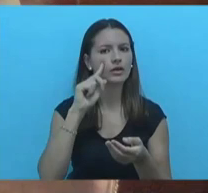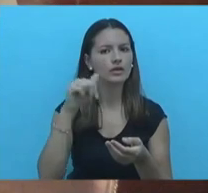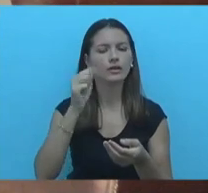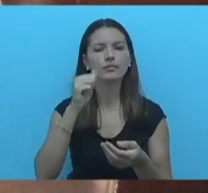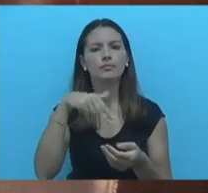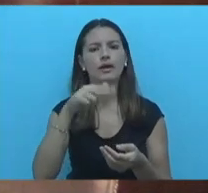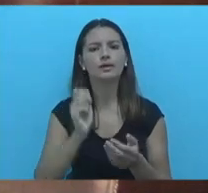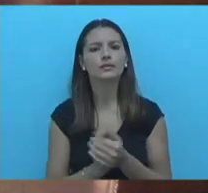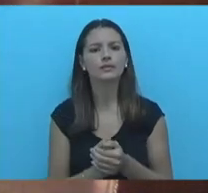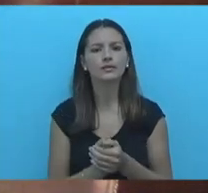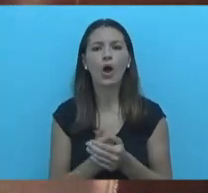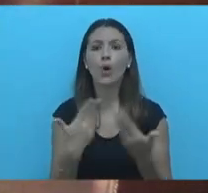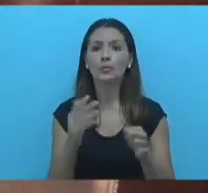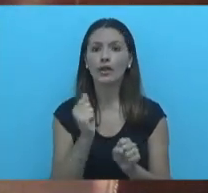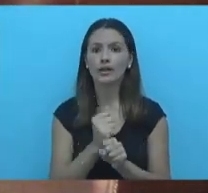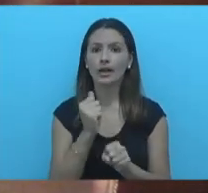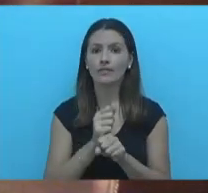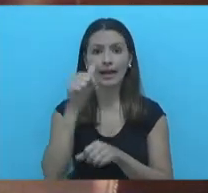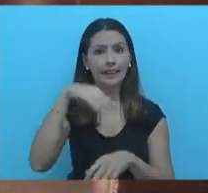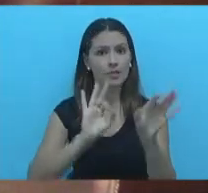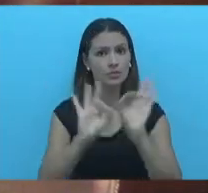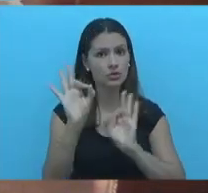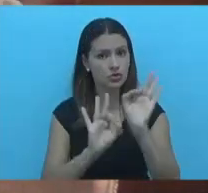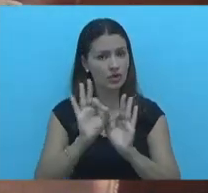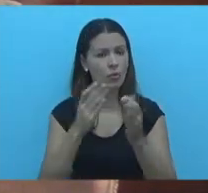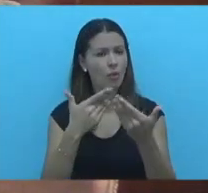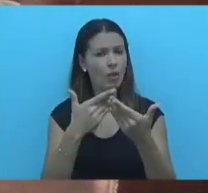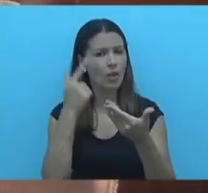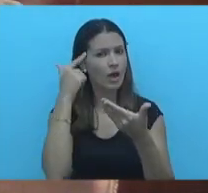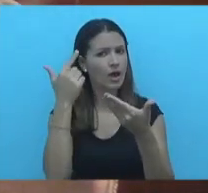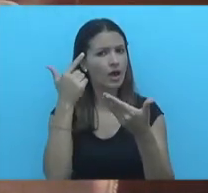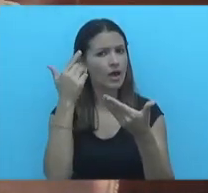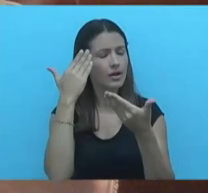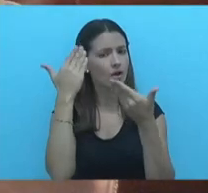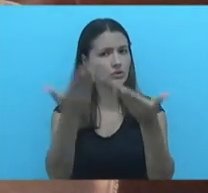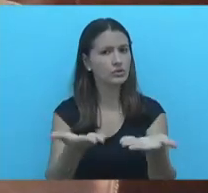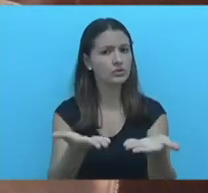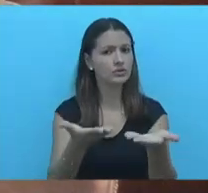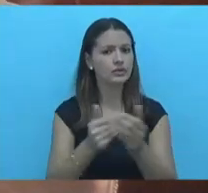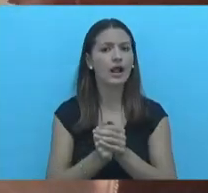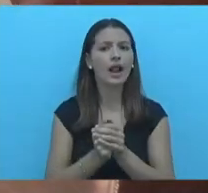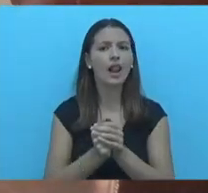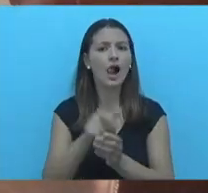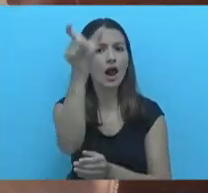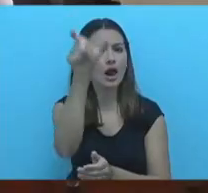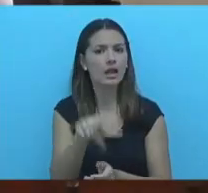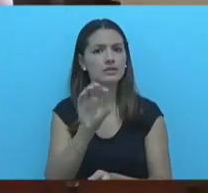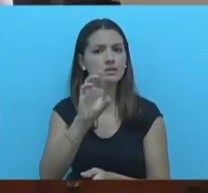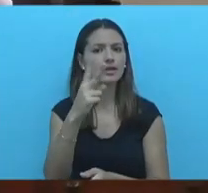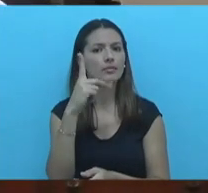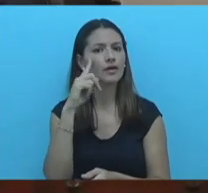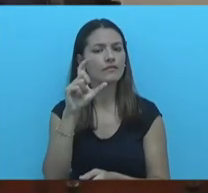secretaría para su posterior tratamiento sobre tablas este proyecto de reconocimiento al astrónomo aficionado Víctor Buzo. Bien, así